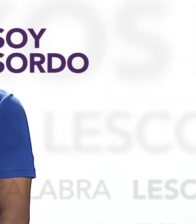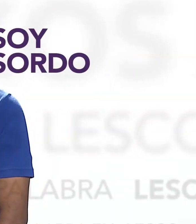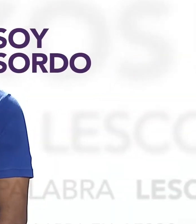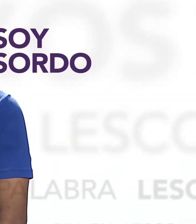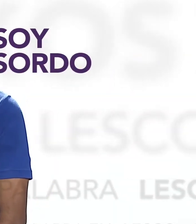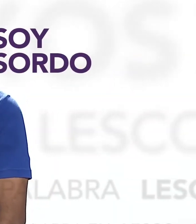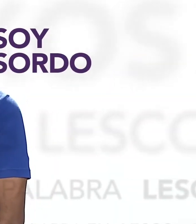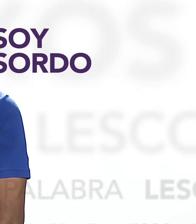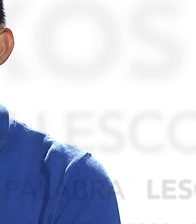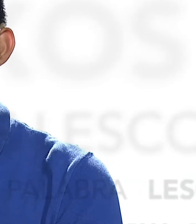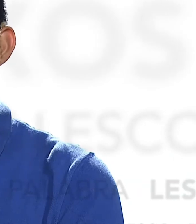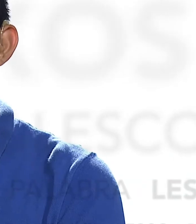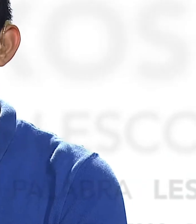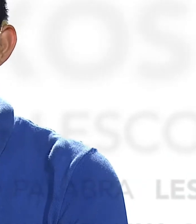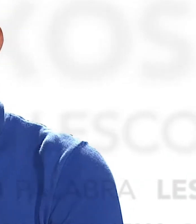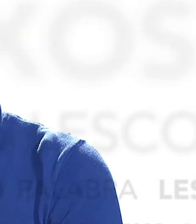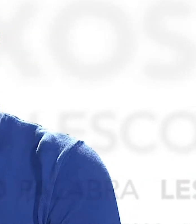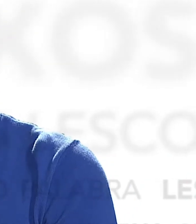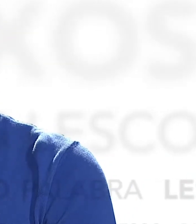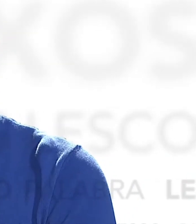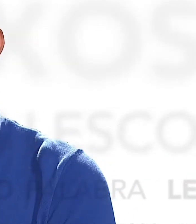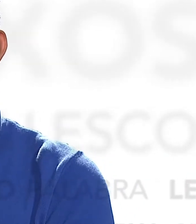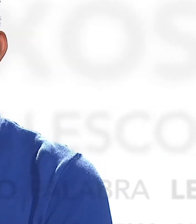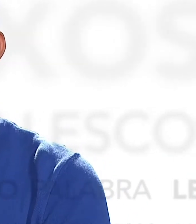Soy sordo.